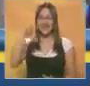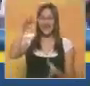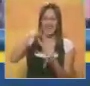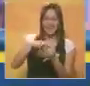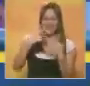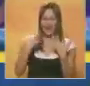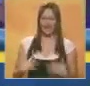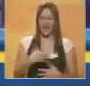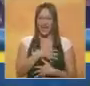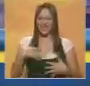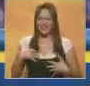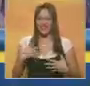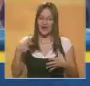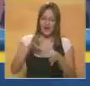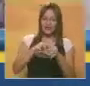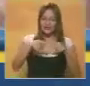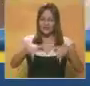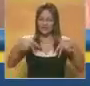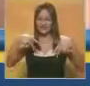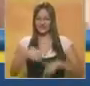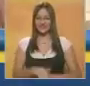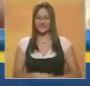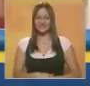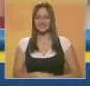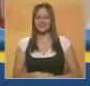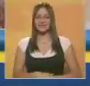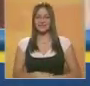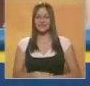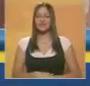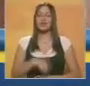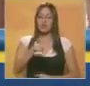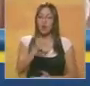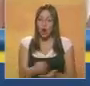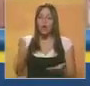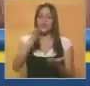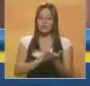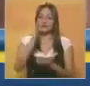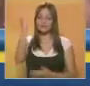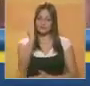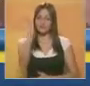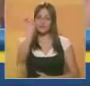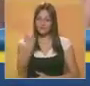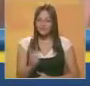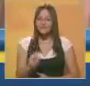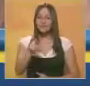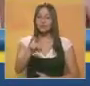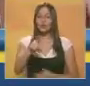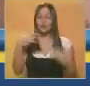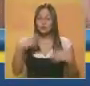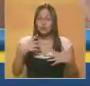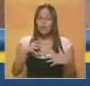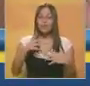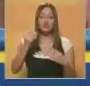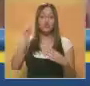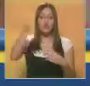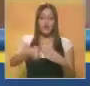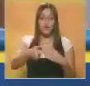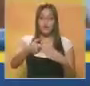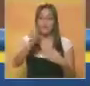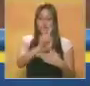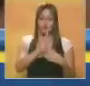cuadro, es espectacular. Yul, es tu regreso a Venezuela porque has estado bastante tiempo fuera y bueno,